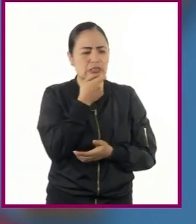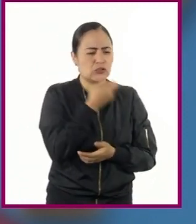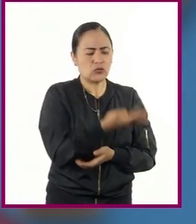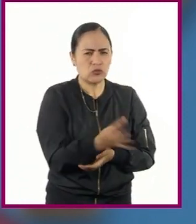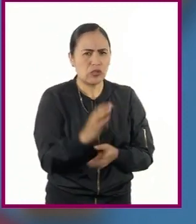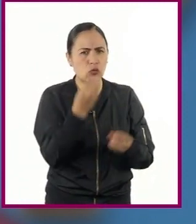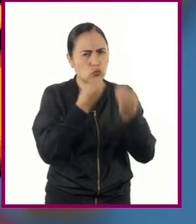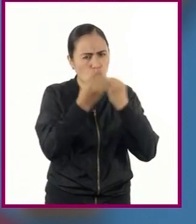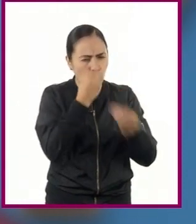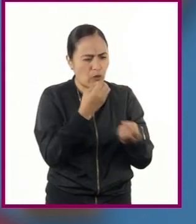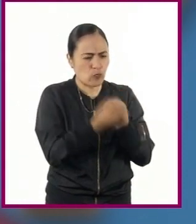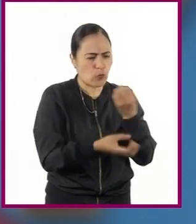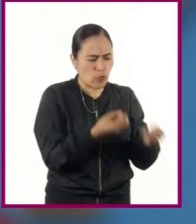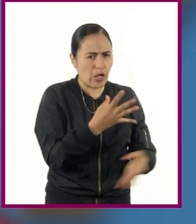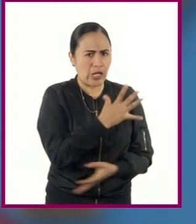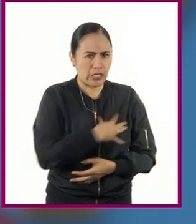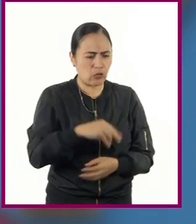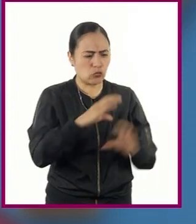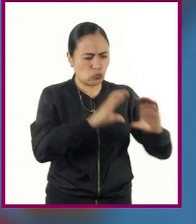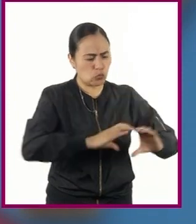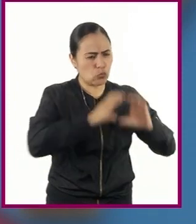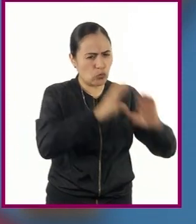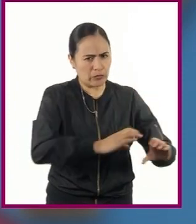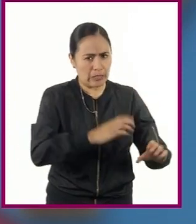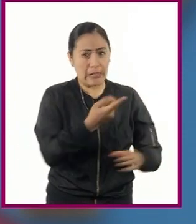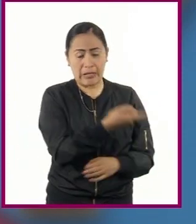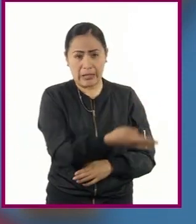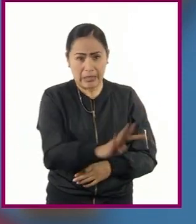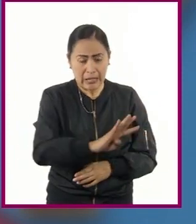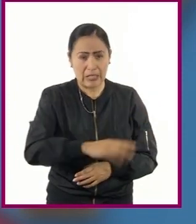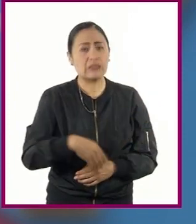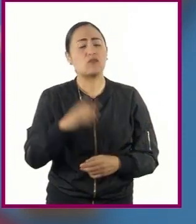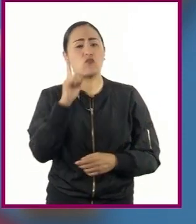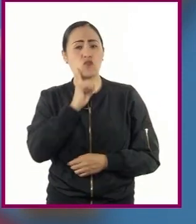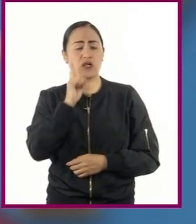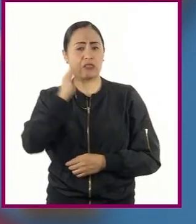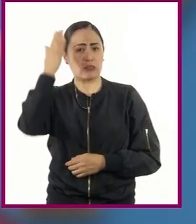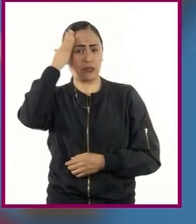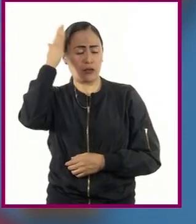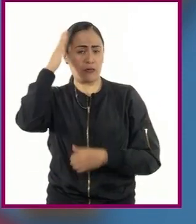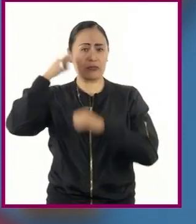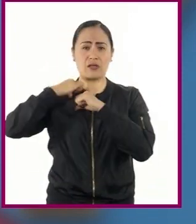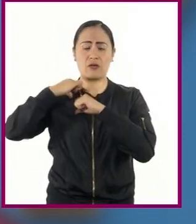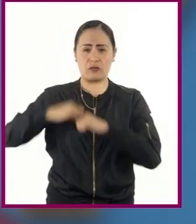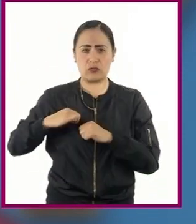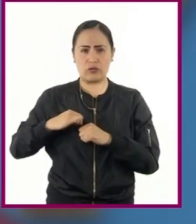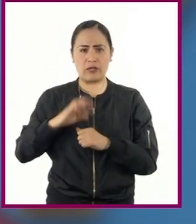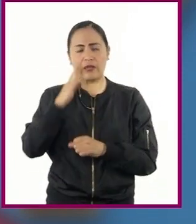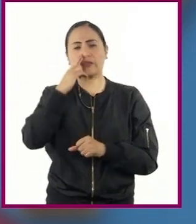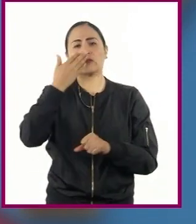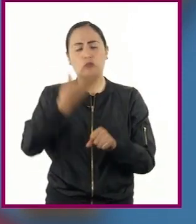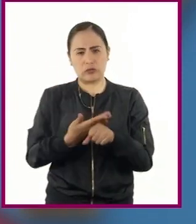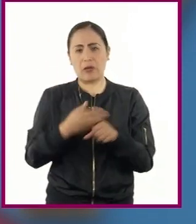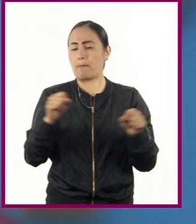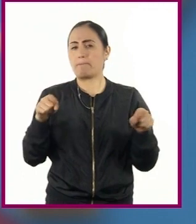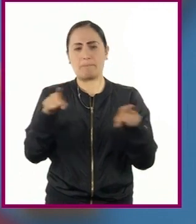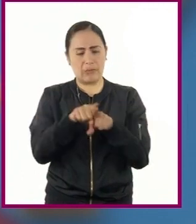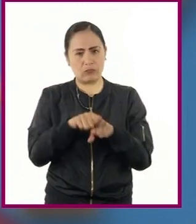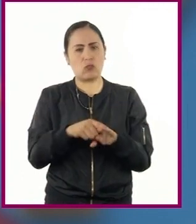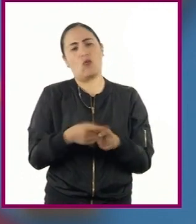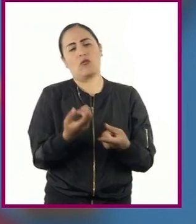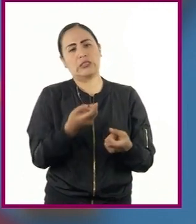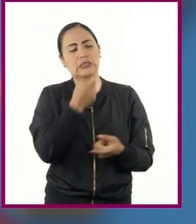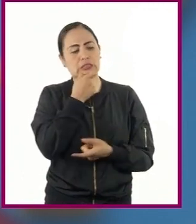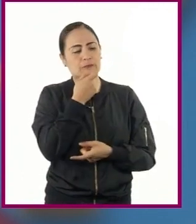el cuidado de los hijos, quedaran al frente como jefas de familia, haciéndose cargo también de la manutención del hogar y